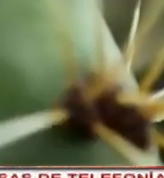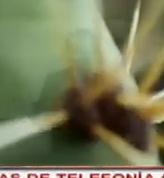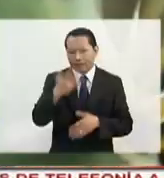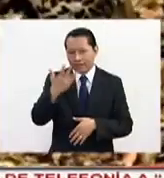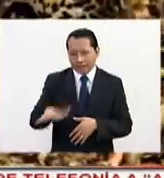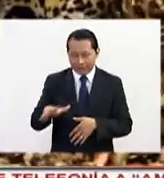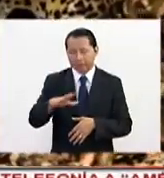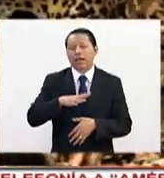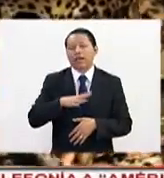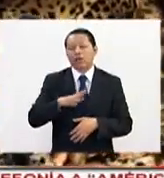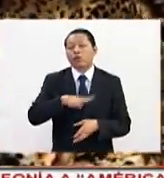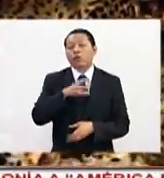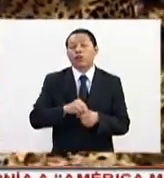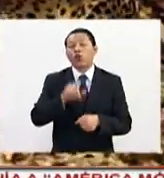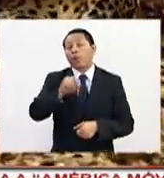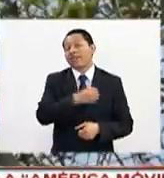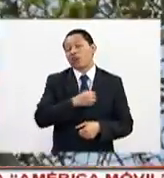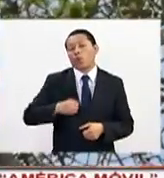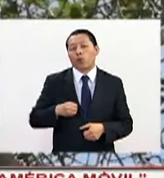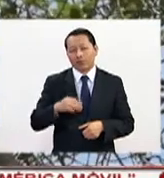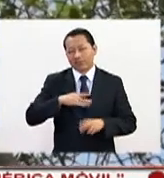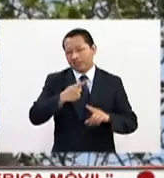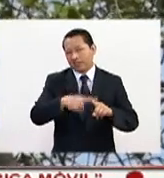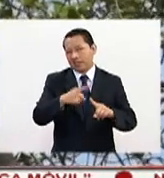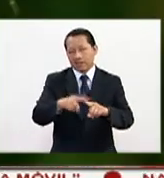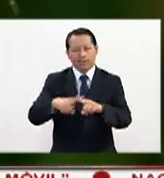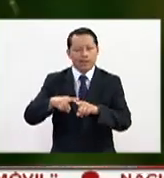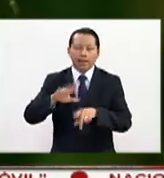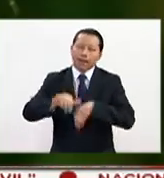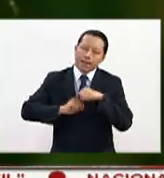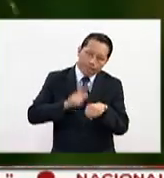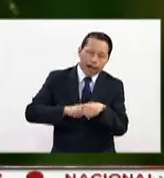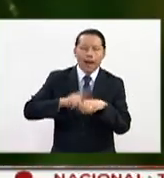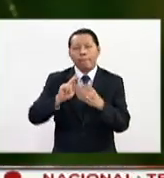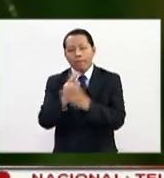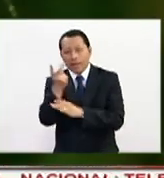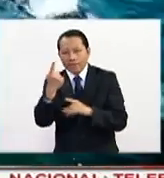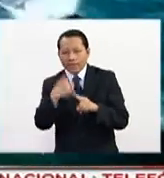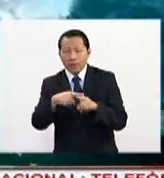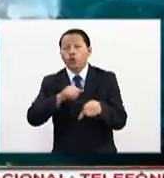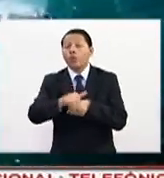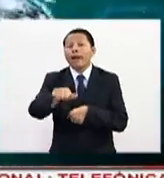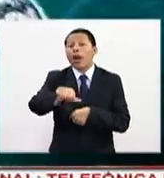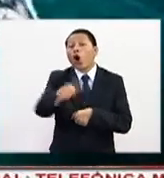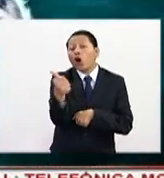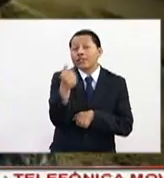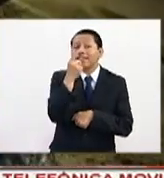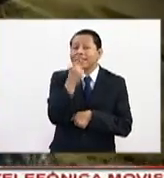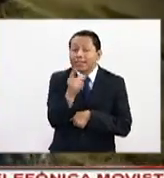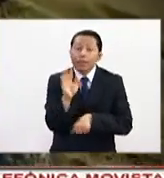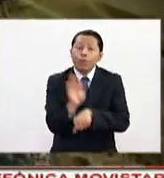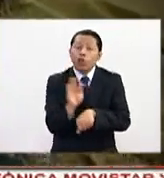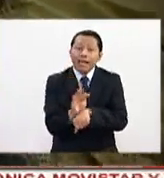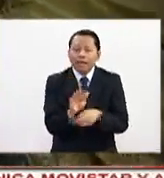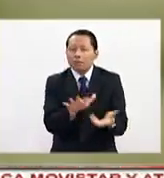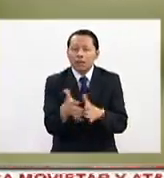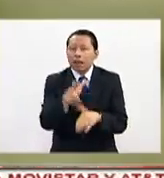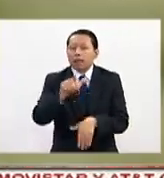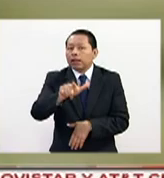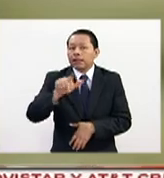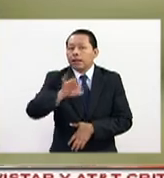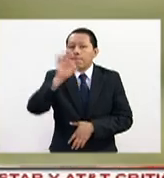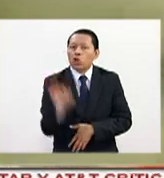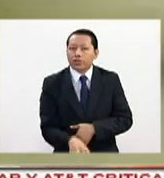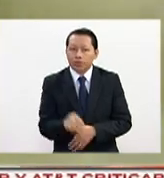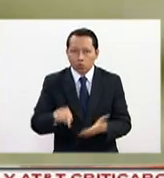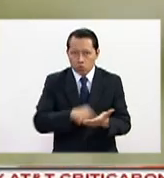mundial 20 compromisos sobre la diversidad biológica. El número 11 se refiere a proteger al menos 17% de las